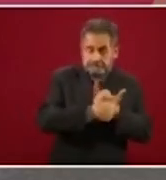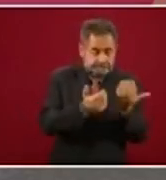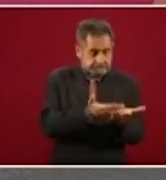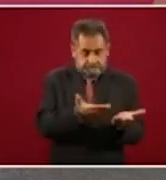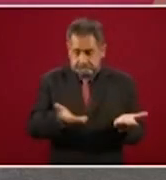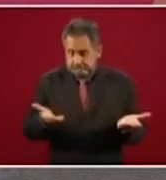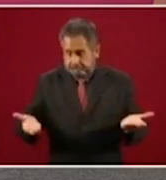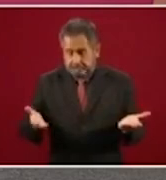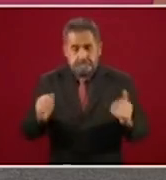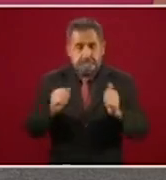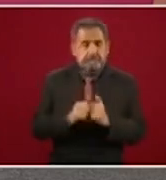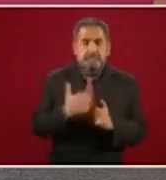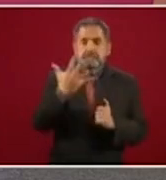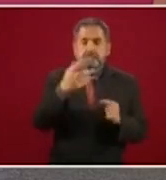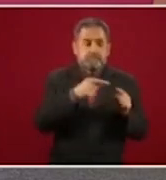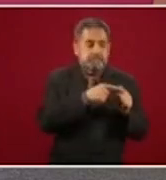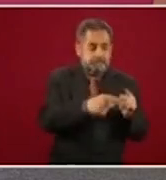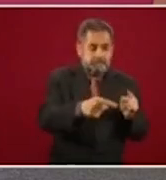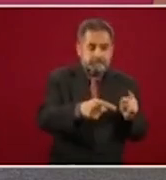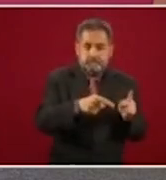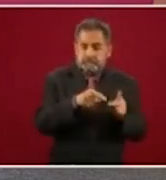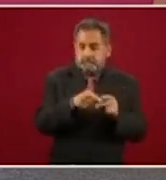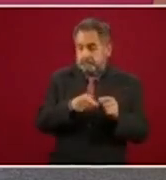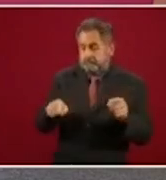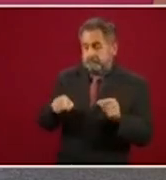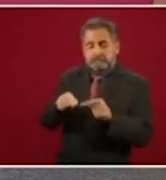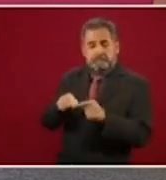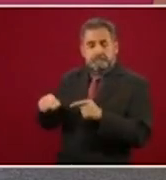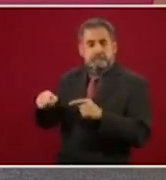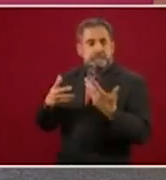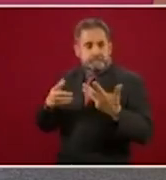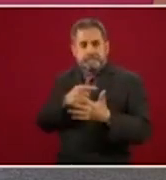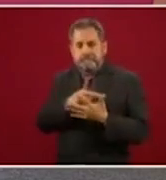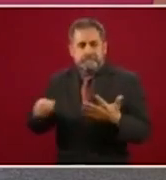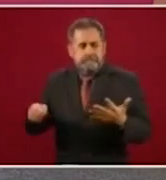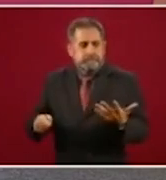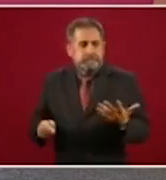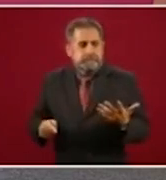cinco tramos el tren más